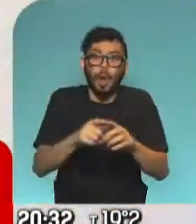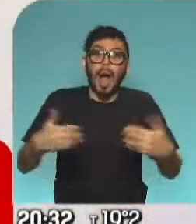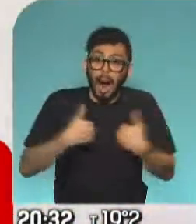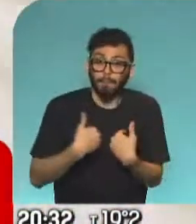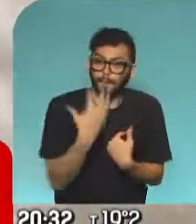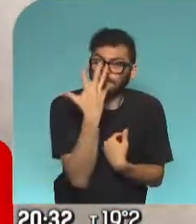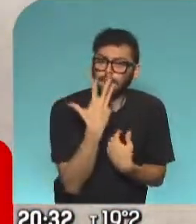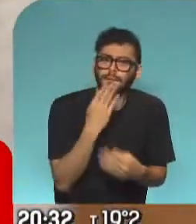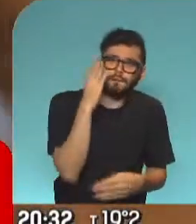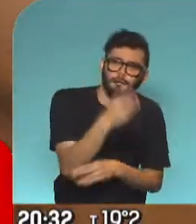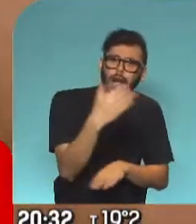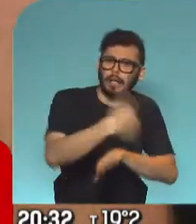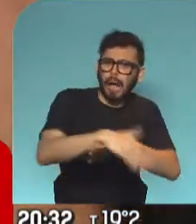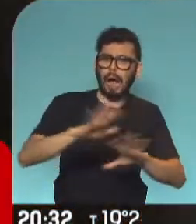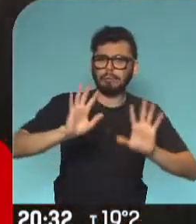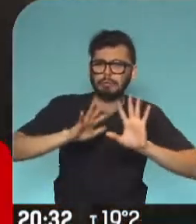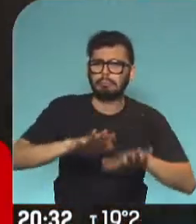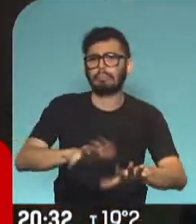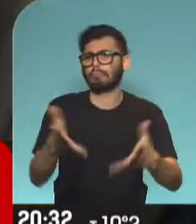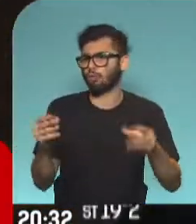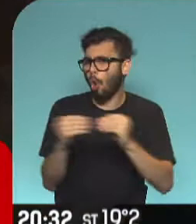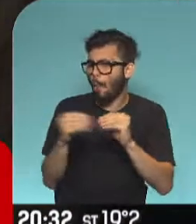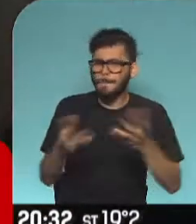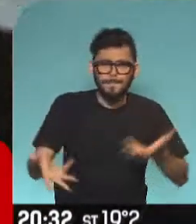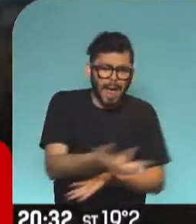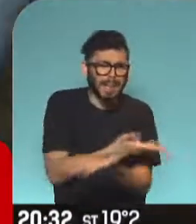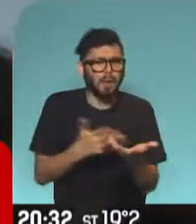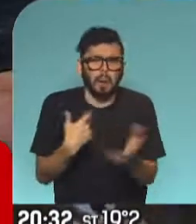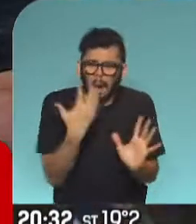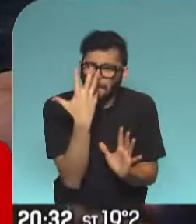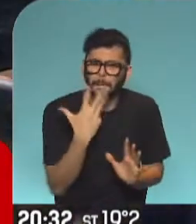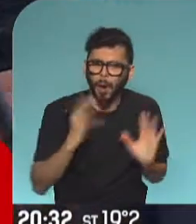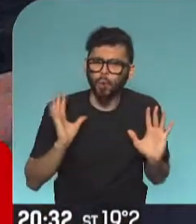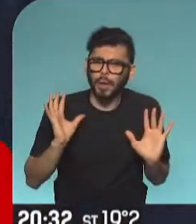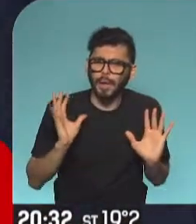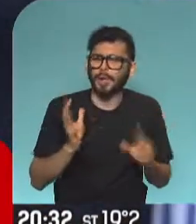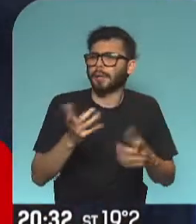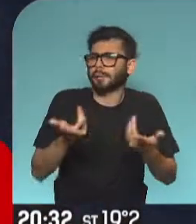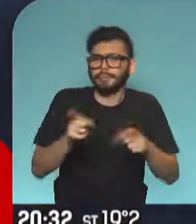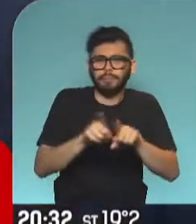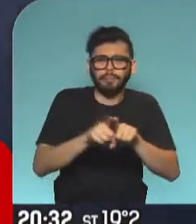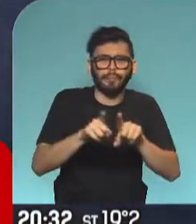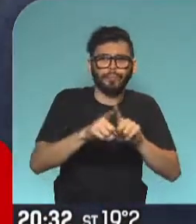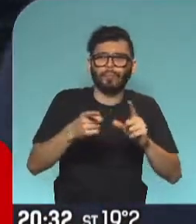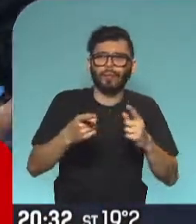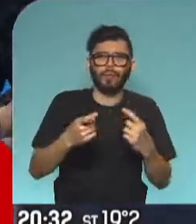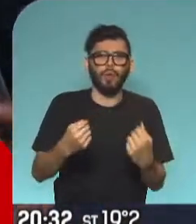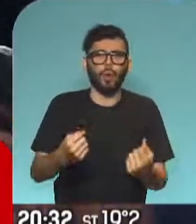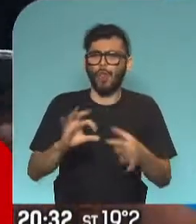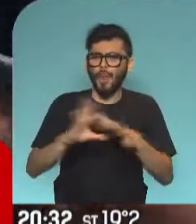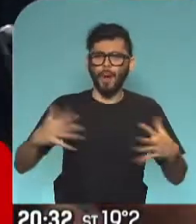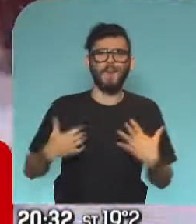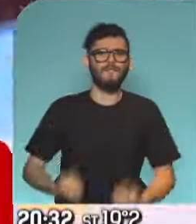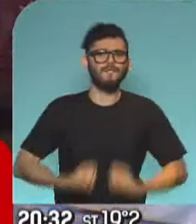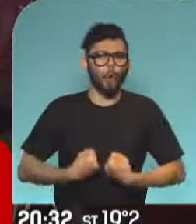para movilizarme para compartir con mis compañeros el espacio público para demostrar en el marco de una relación de fuerza democrática en